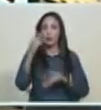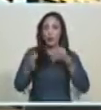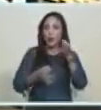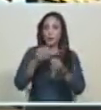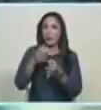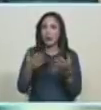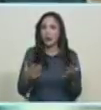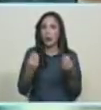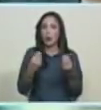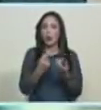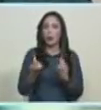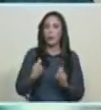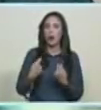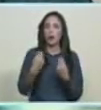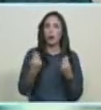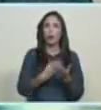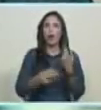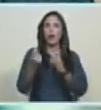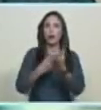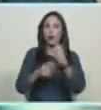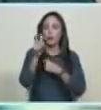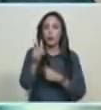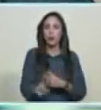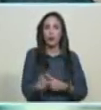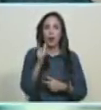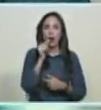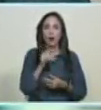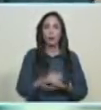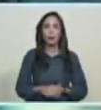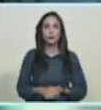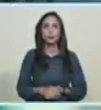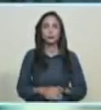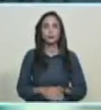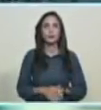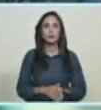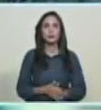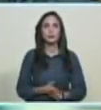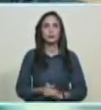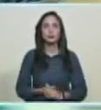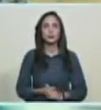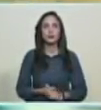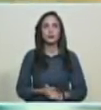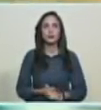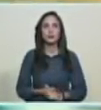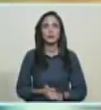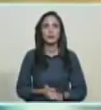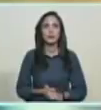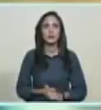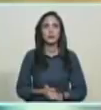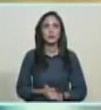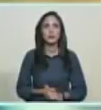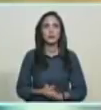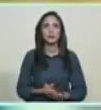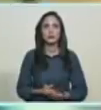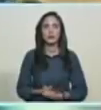presidente del Banco Central, economista Calixto Ortega. Déjeme arreglar el